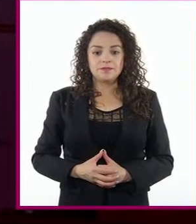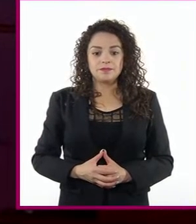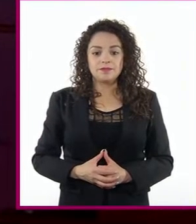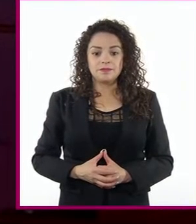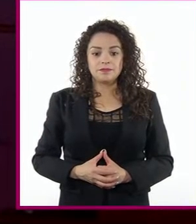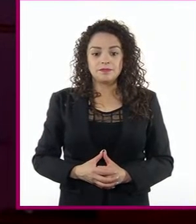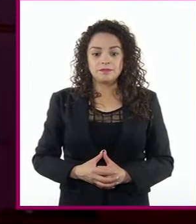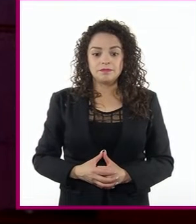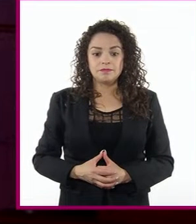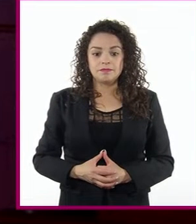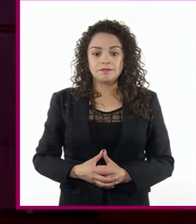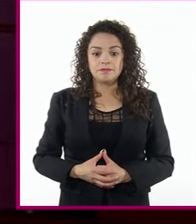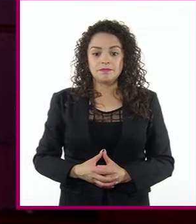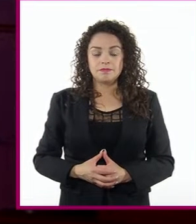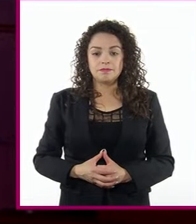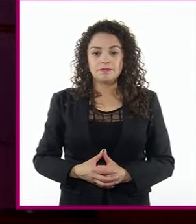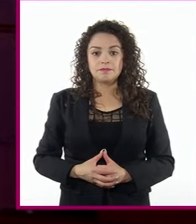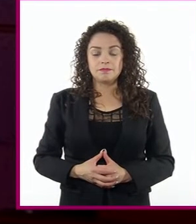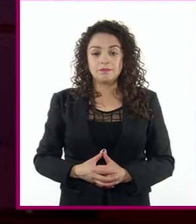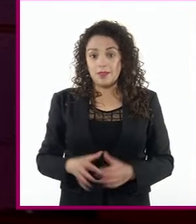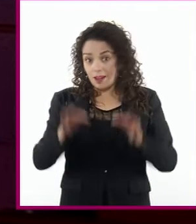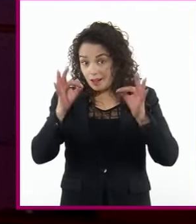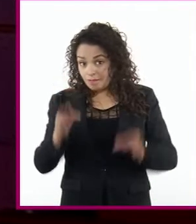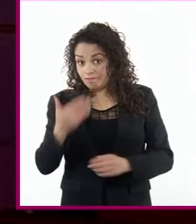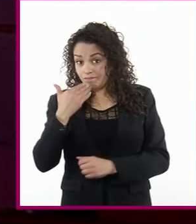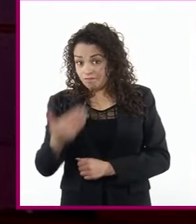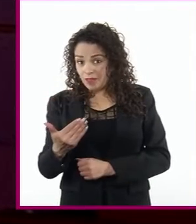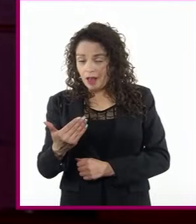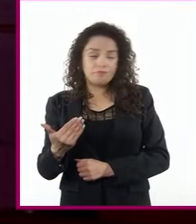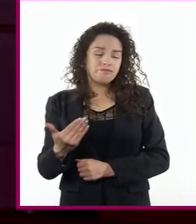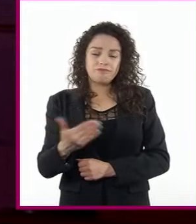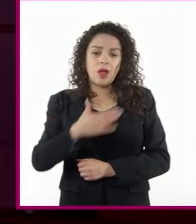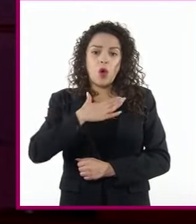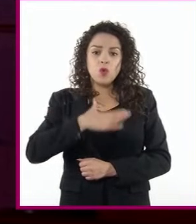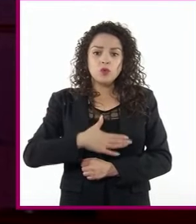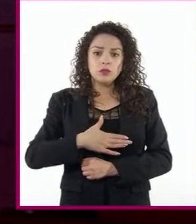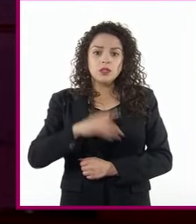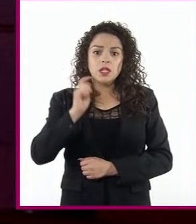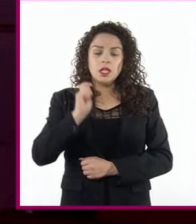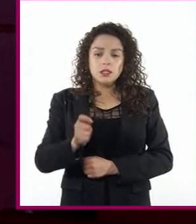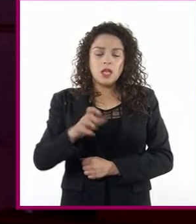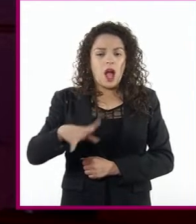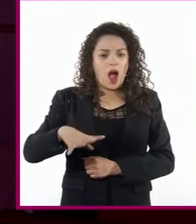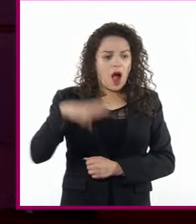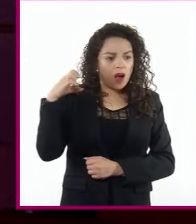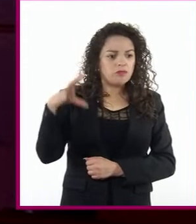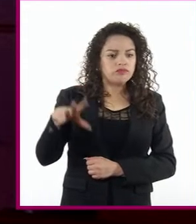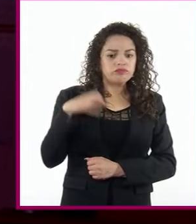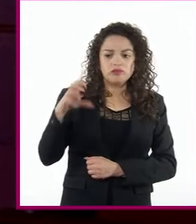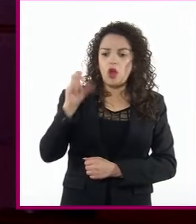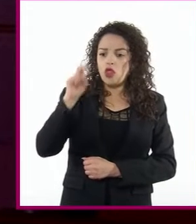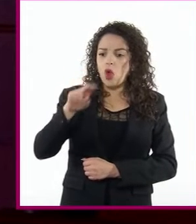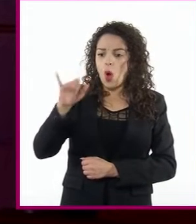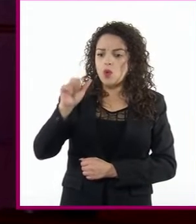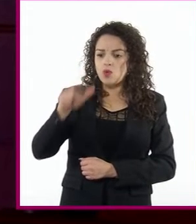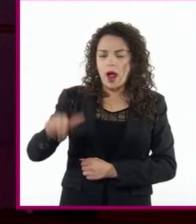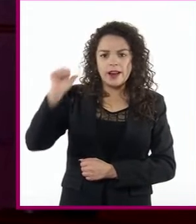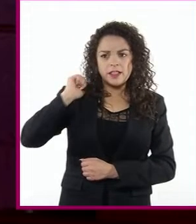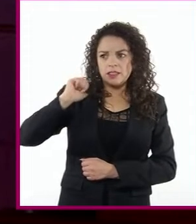¿Hay imperfección en la justicia humana por tolerar los abusos del don Juan creado en el siglo